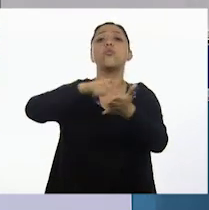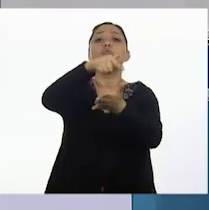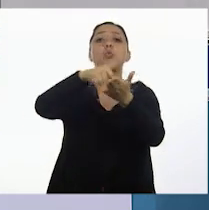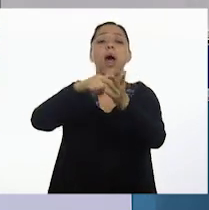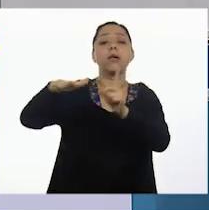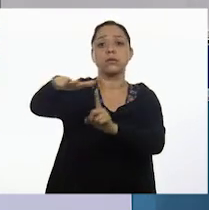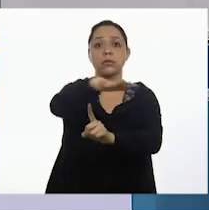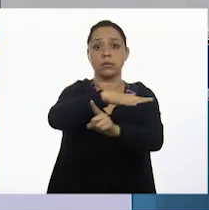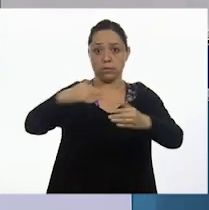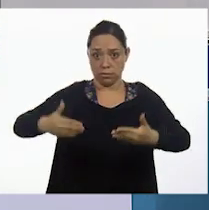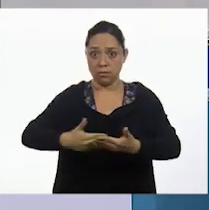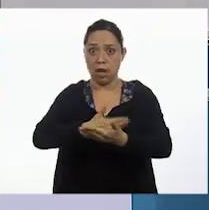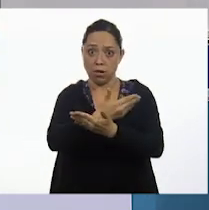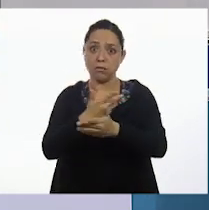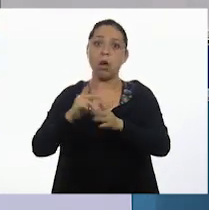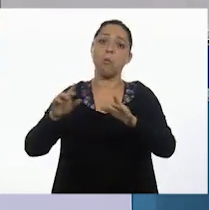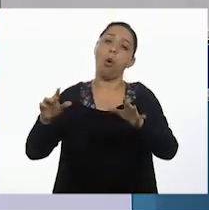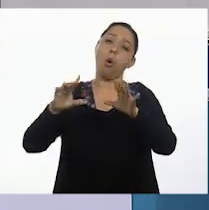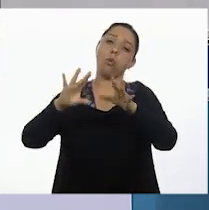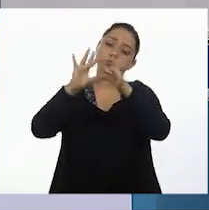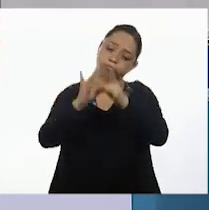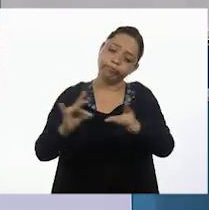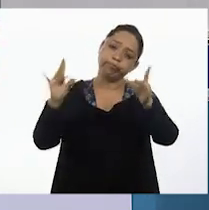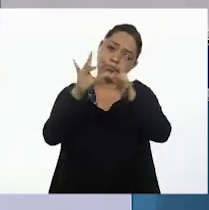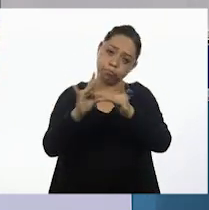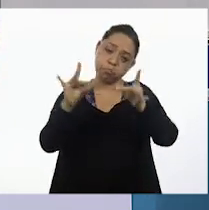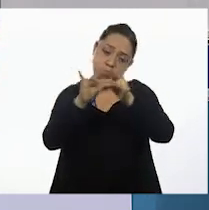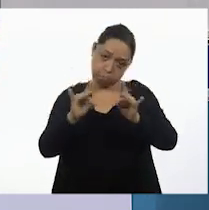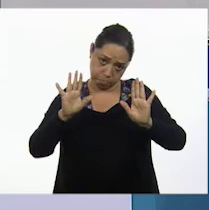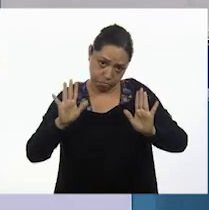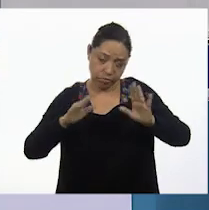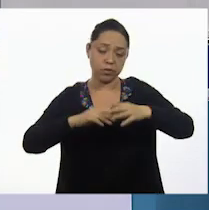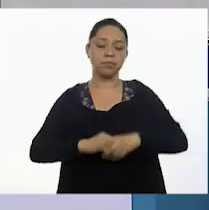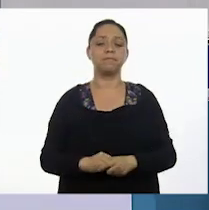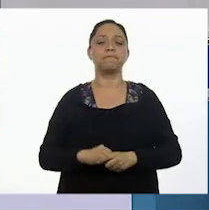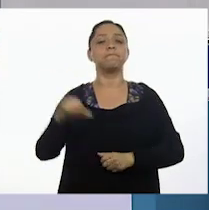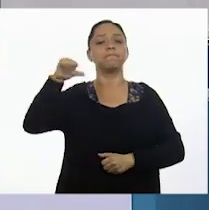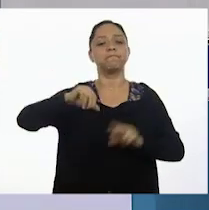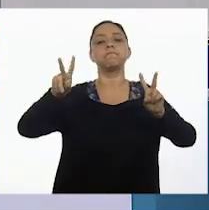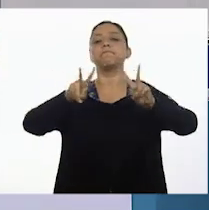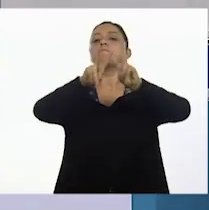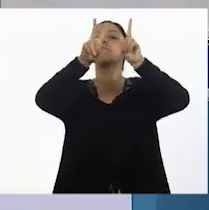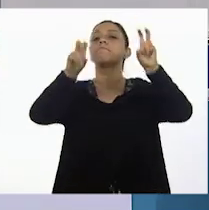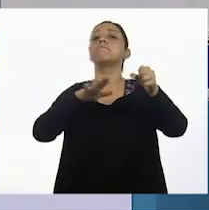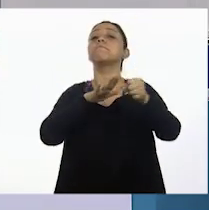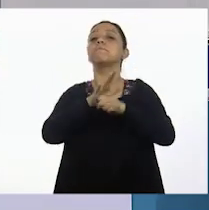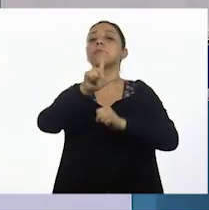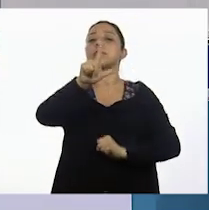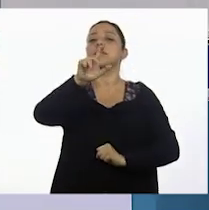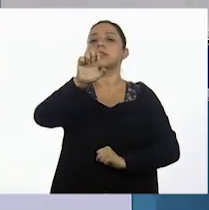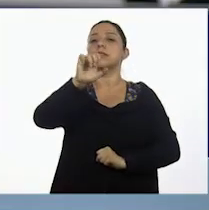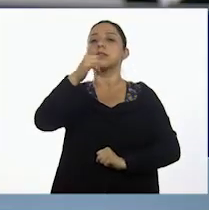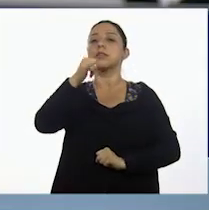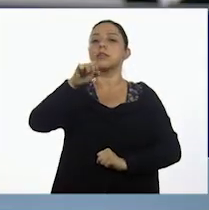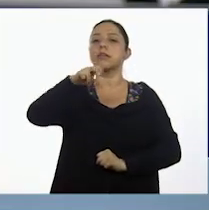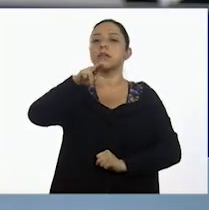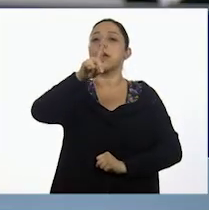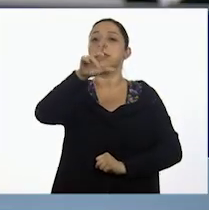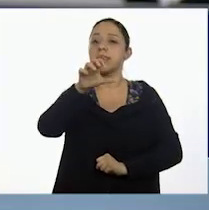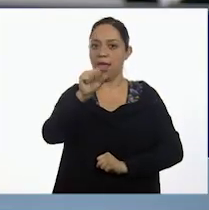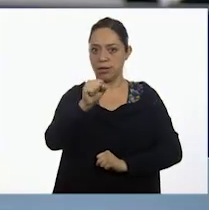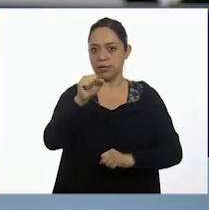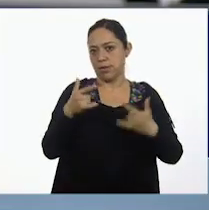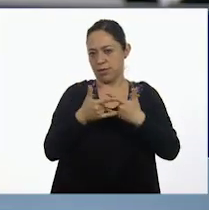origen. Ya nos contarán. Muy bien. Pues como les comentaba, el tema de hoy serán las leyendas. Por cierto, hace